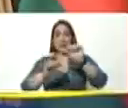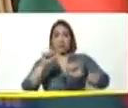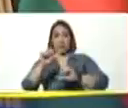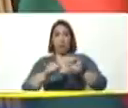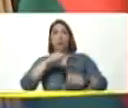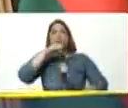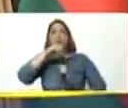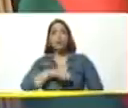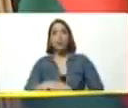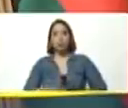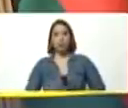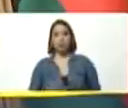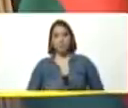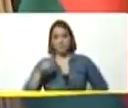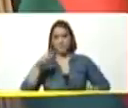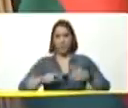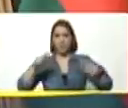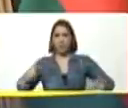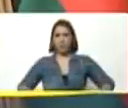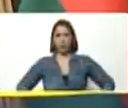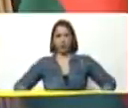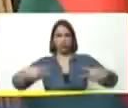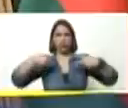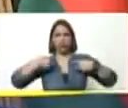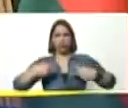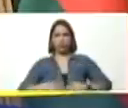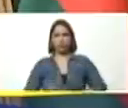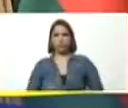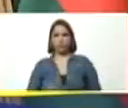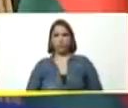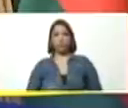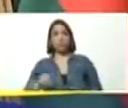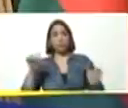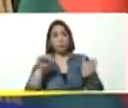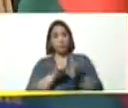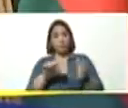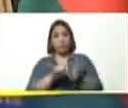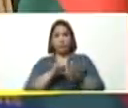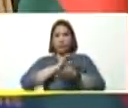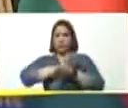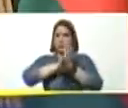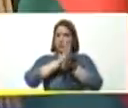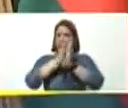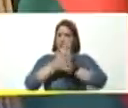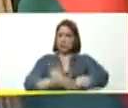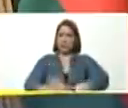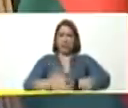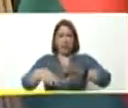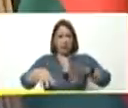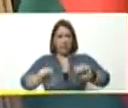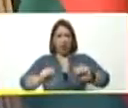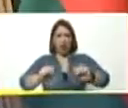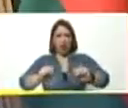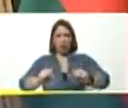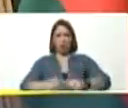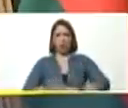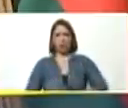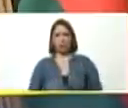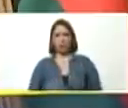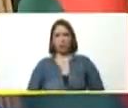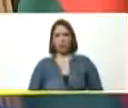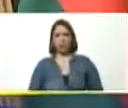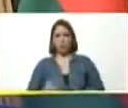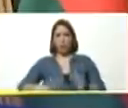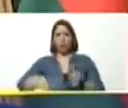la historia de la civilización humana donde se acabarán los imperios hegemónicos y